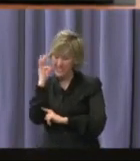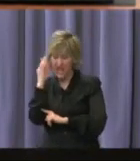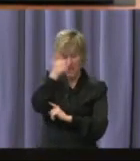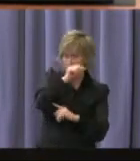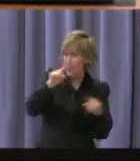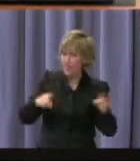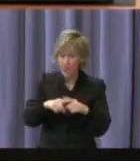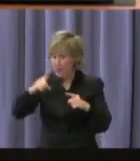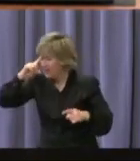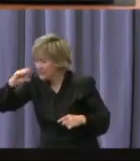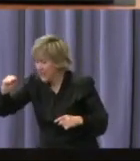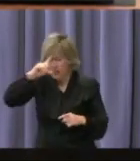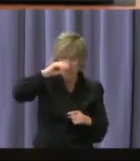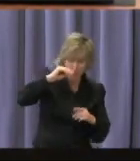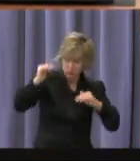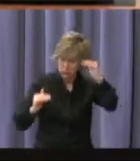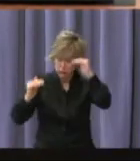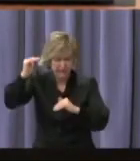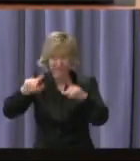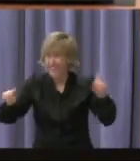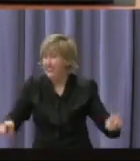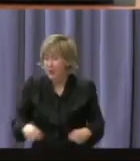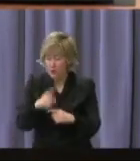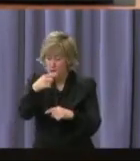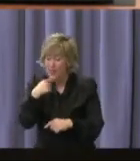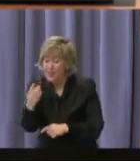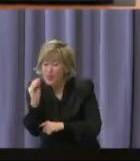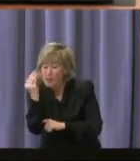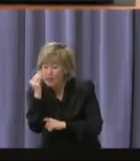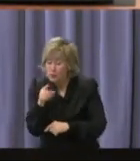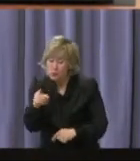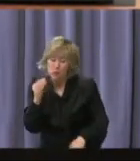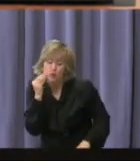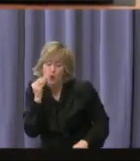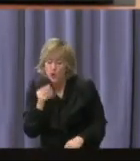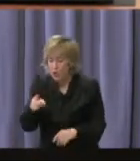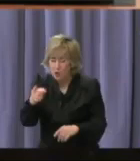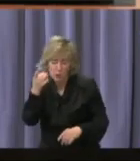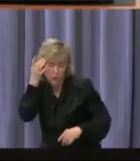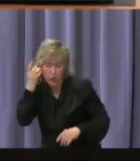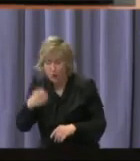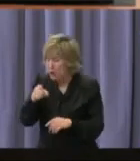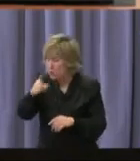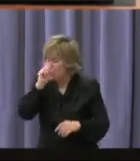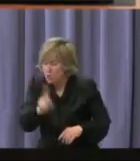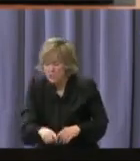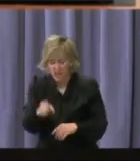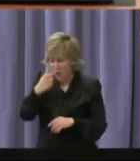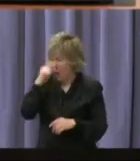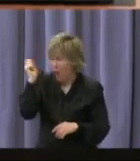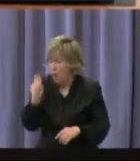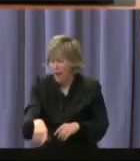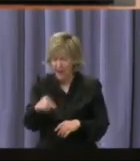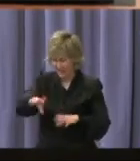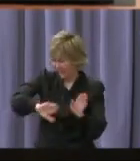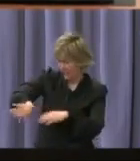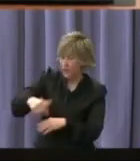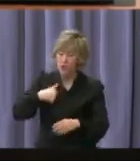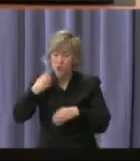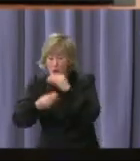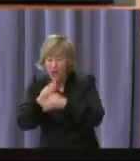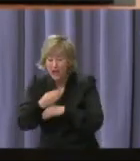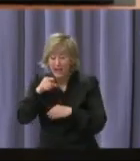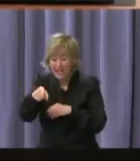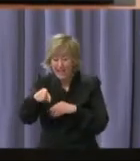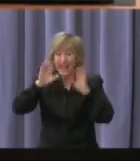de inteligencia que tenga, y tú le dices al bebé, eres tonto, eres idiota, qué inútil, déjalo, yo lo hago, déjalo. Y esa persona